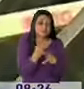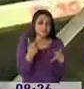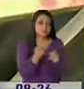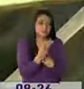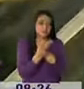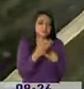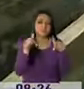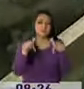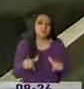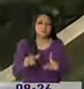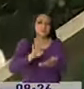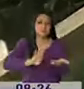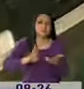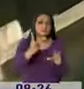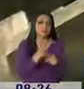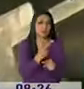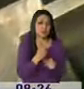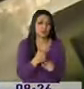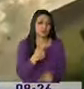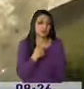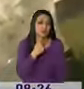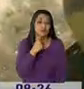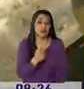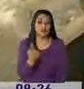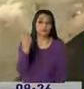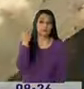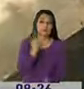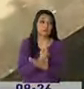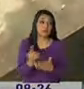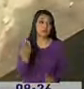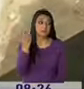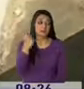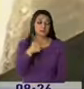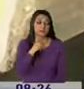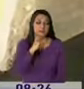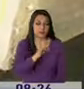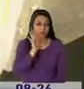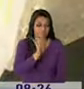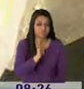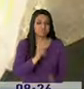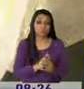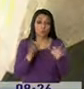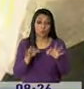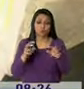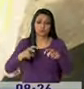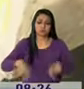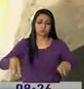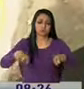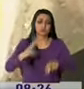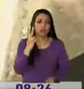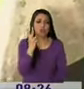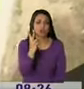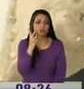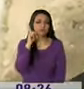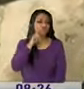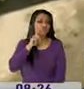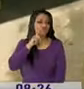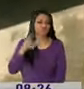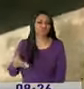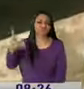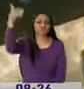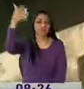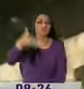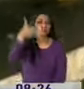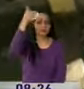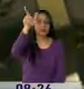aquí. A mí me pasó algo feo la otra semana. Estaban aquí en esa parte dos morenos,